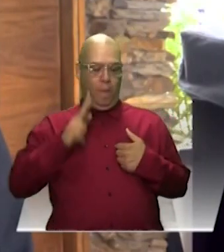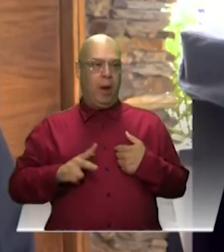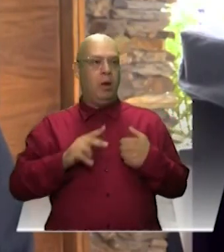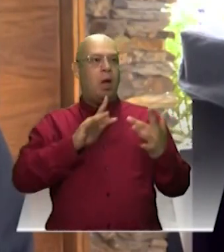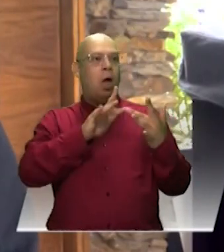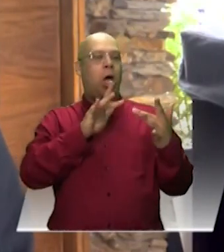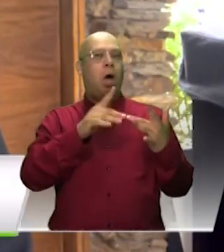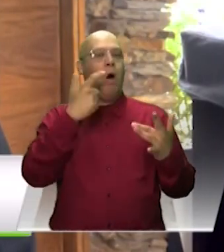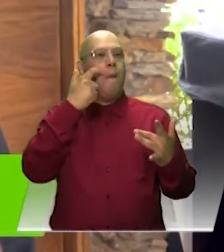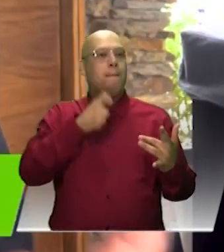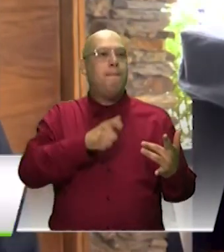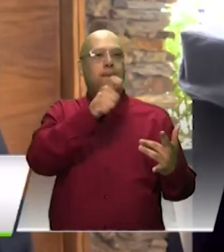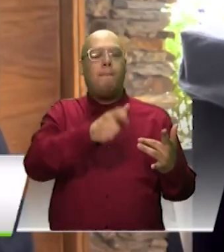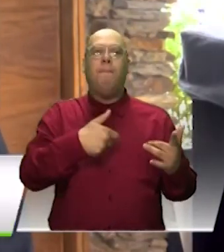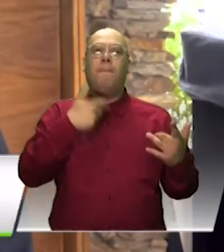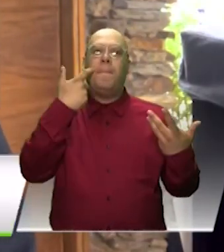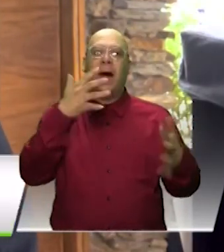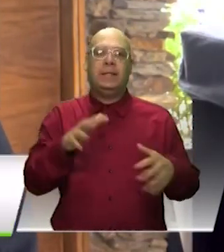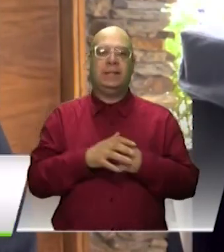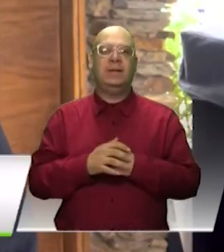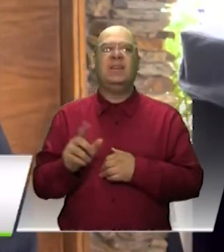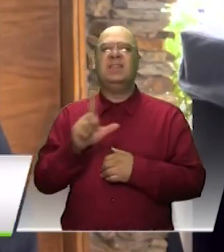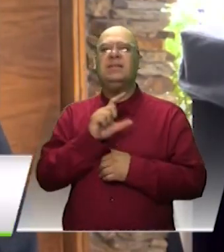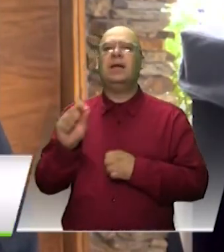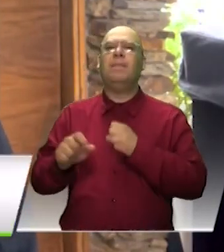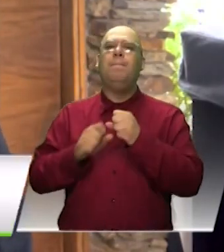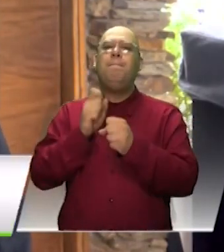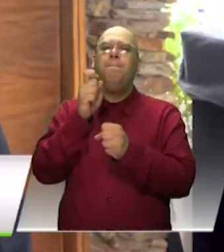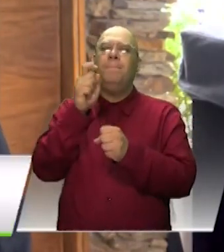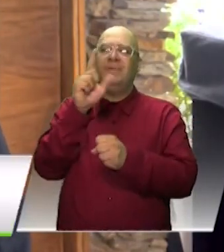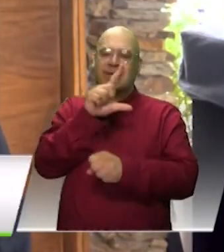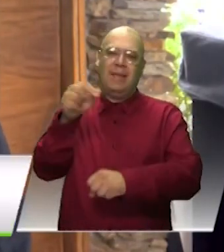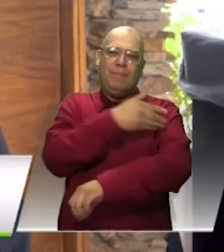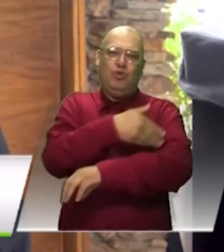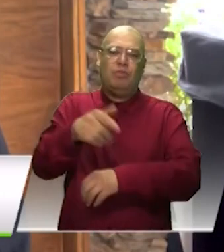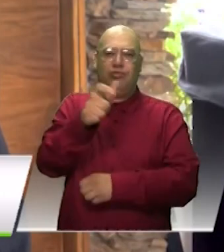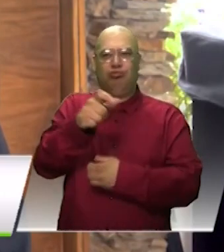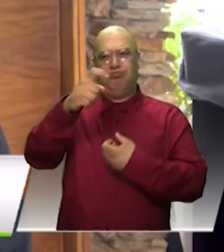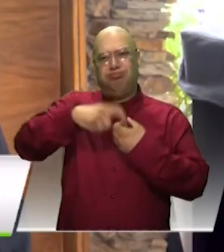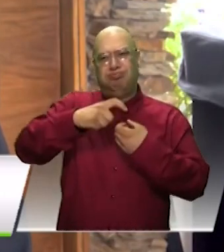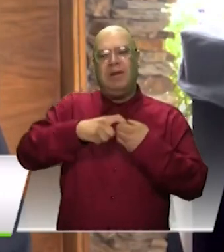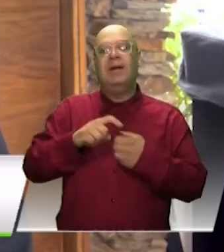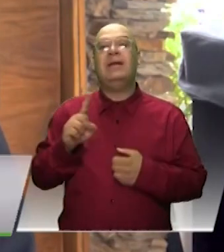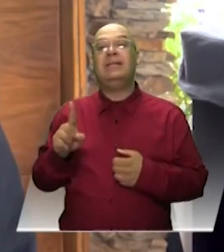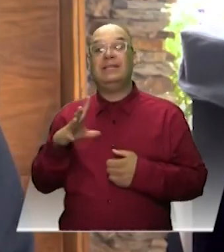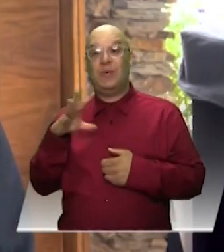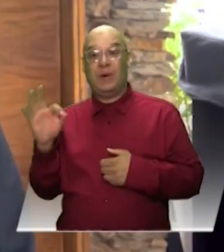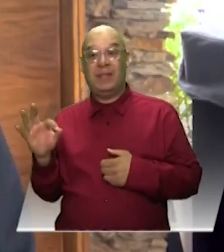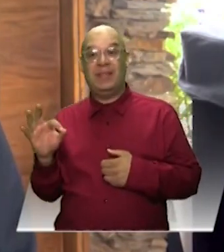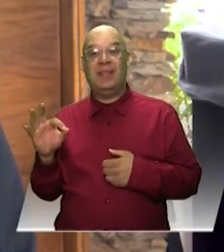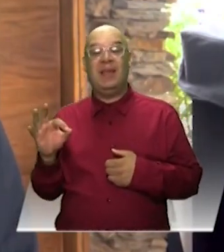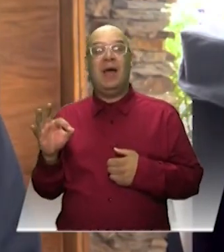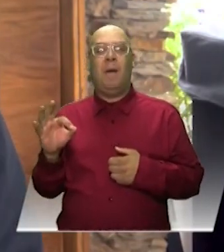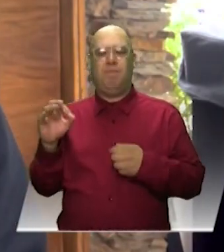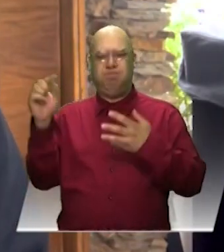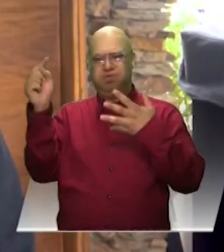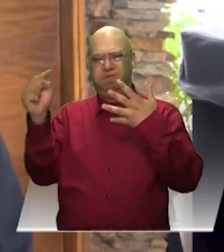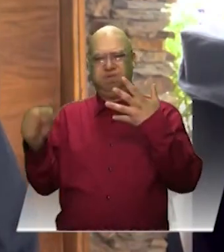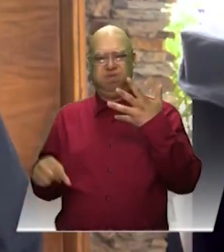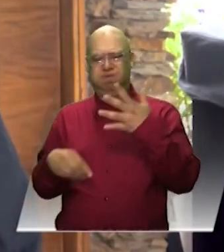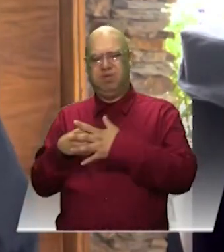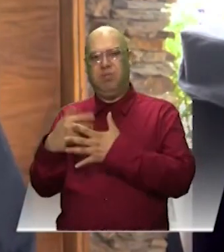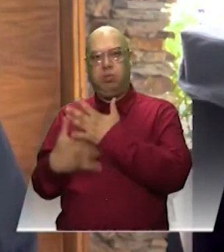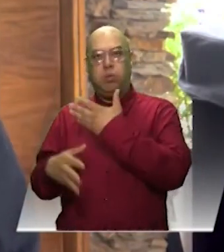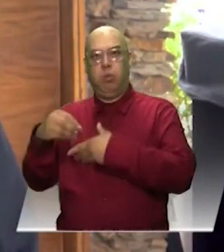de lenguaje natural que cuenta con más de 100 millones de usuarios, donde tiene también 150 millones de parámetros y hoy